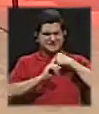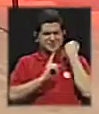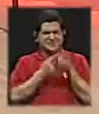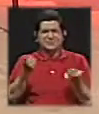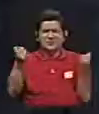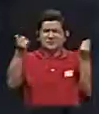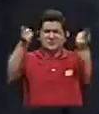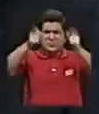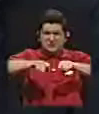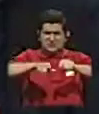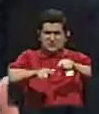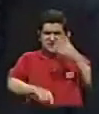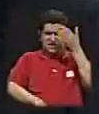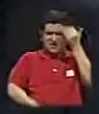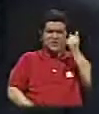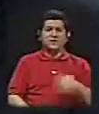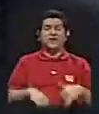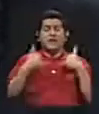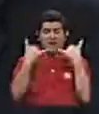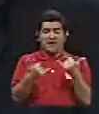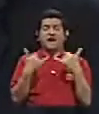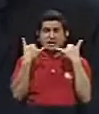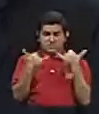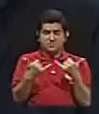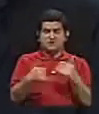dando esta situación donde actualmente